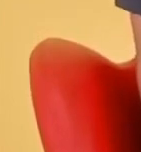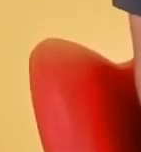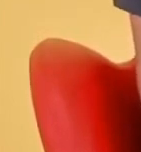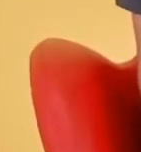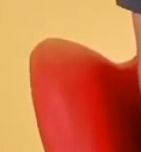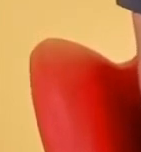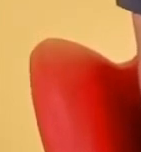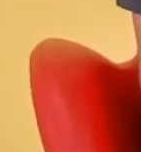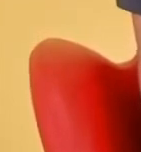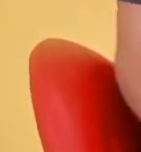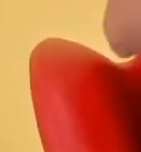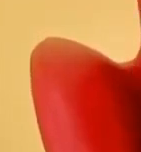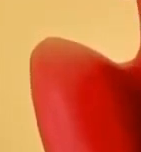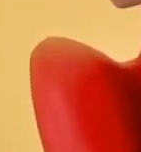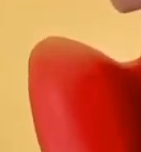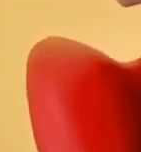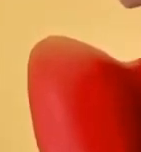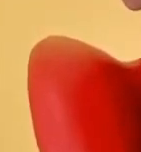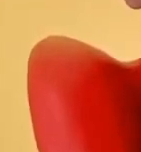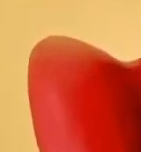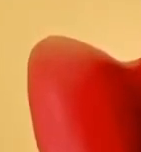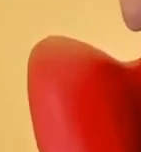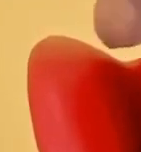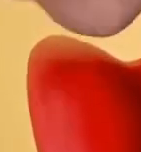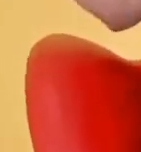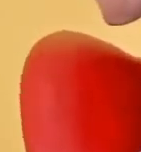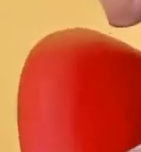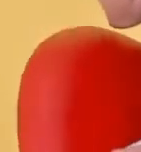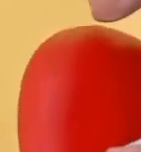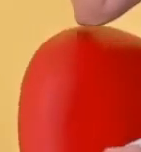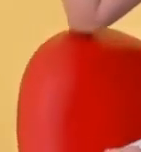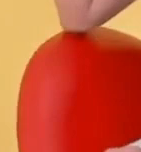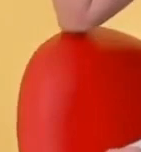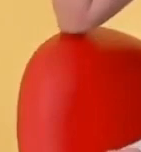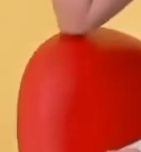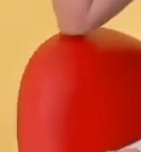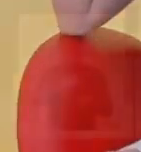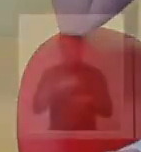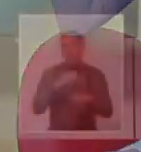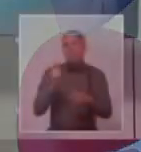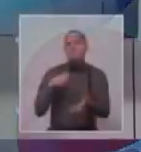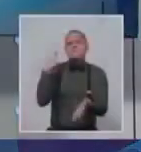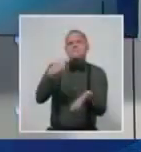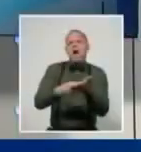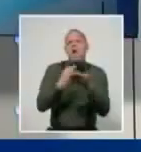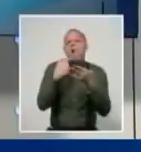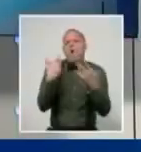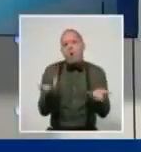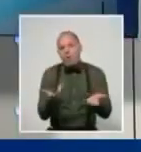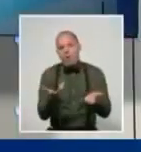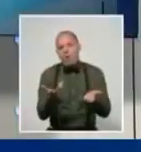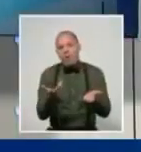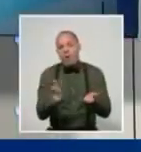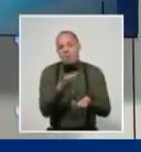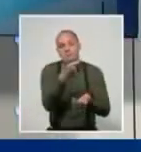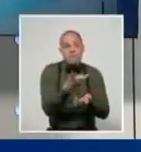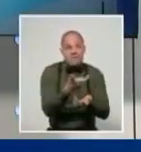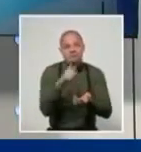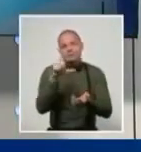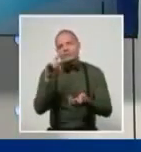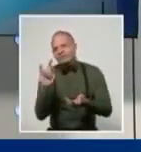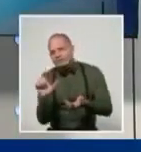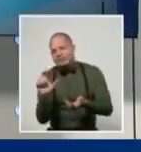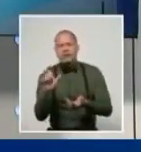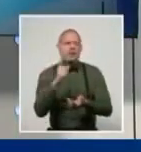¿No entendiste? Bueno, ahora sí lo vas a entender. Tengamos fe, por favor. Algunas opiniones achacan